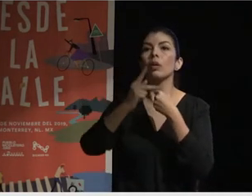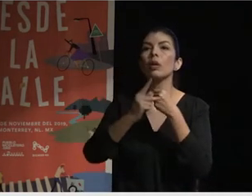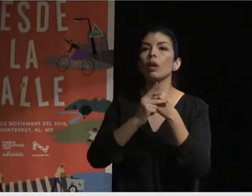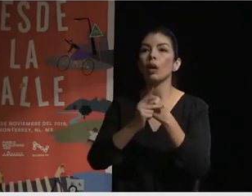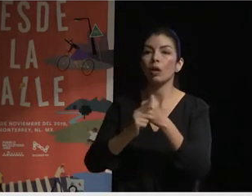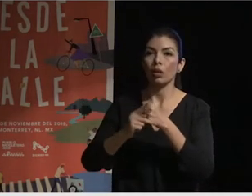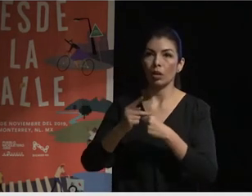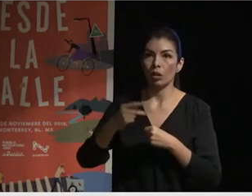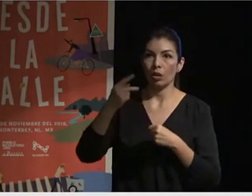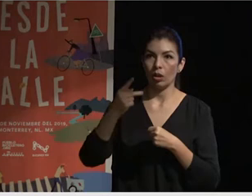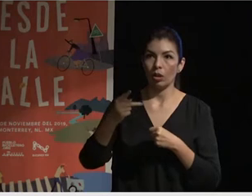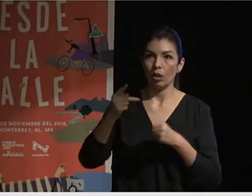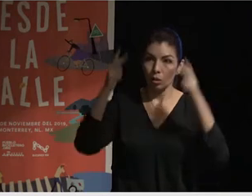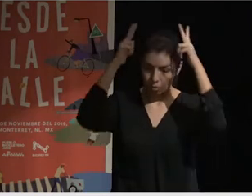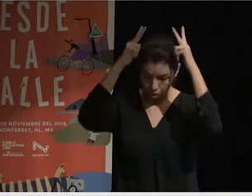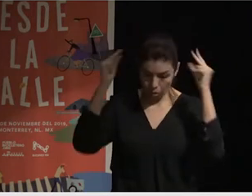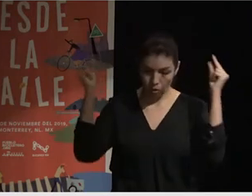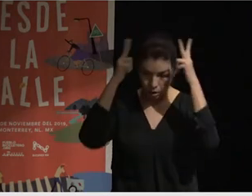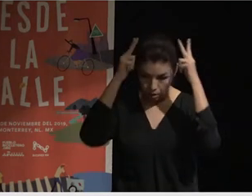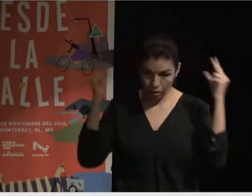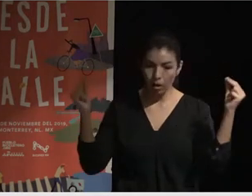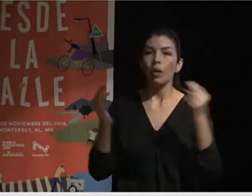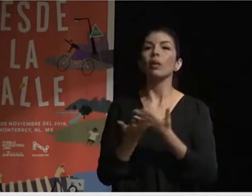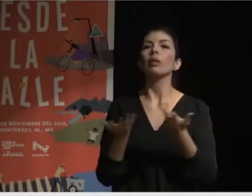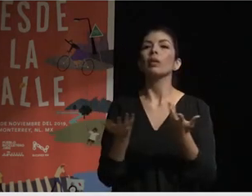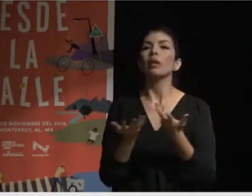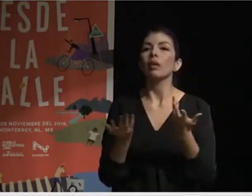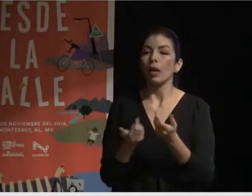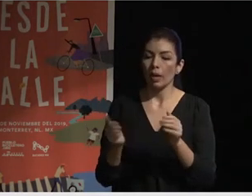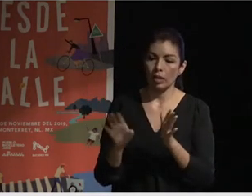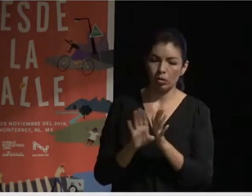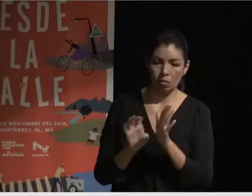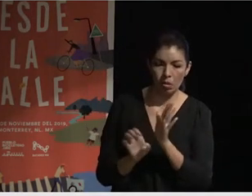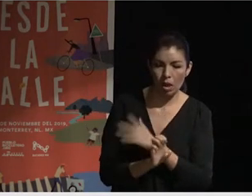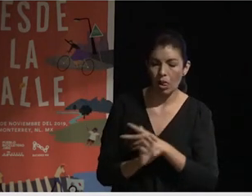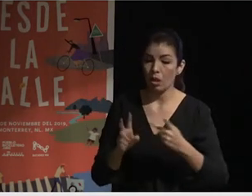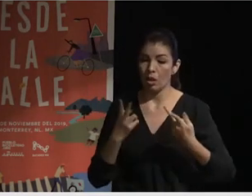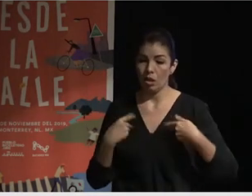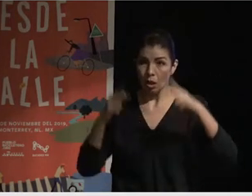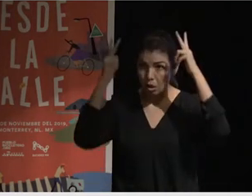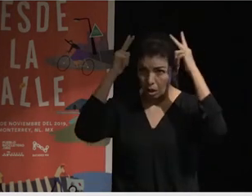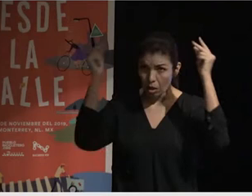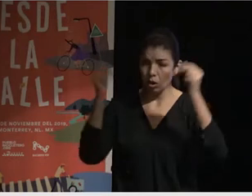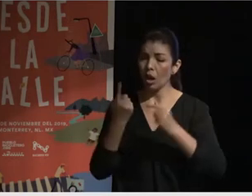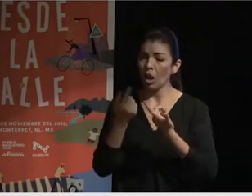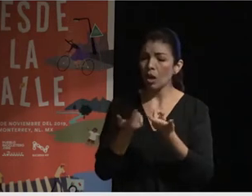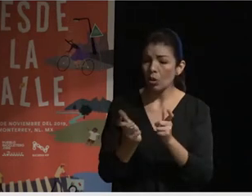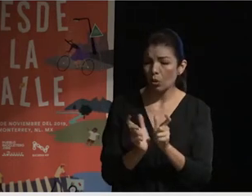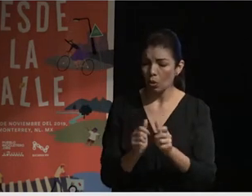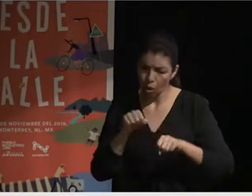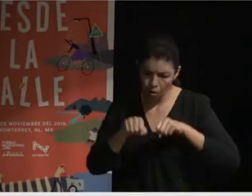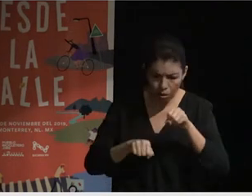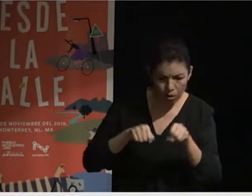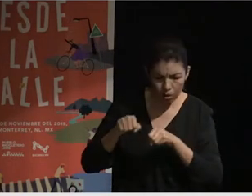aprueba y van e inciden con el Estado y dicen: a ver, aquí tienes que regular entonces la congelación de rentas del suelo 10 años mínimo, ¿no? Entonces,